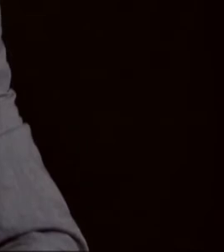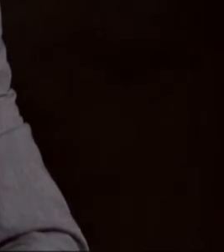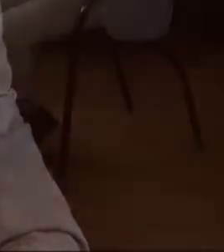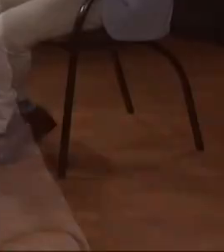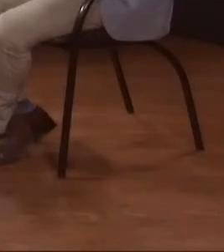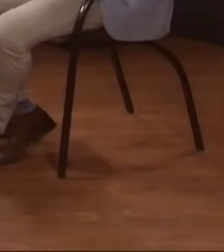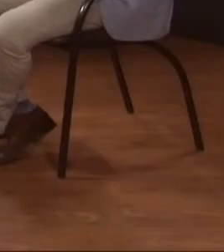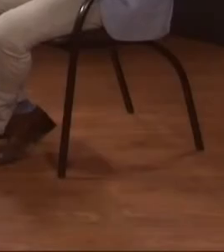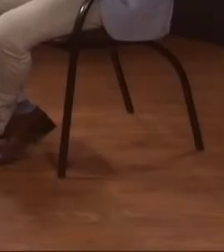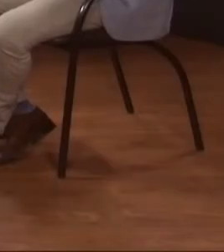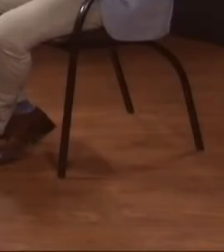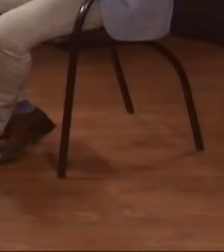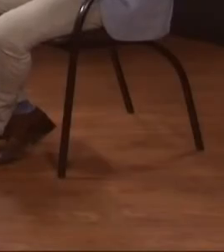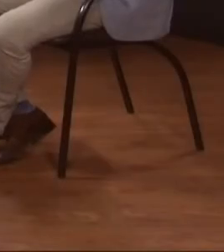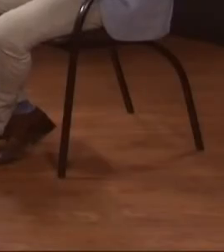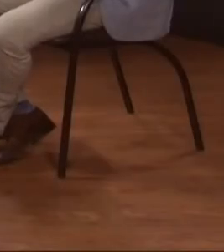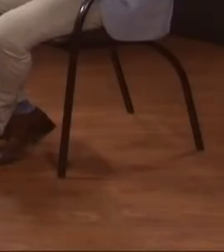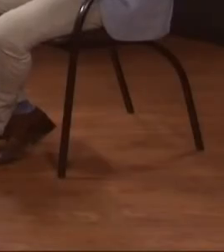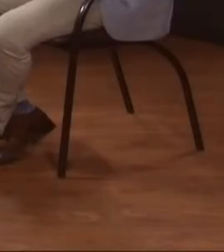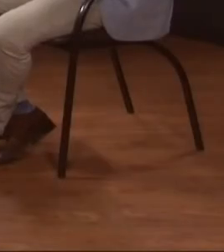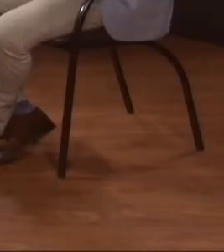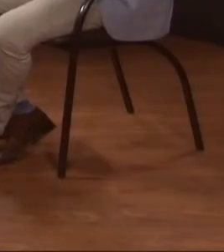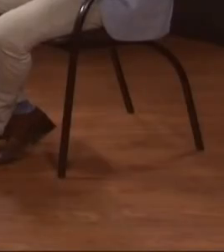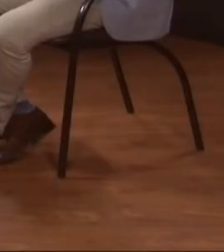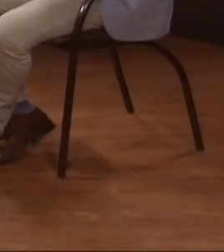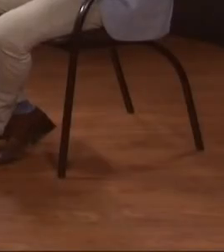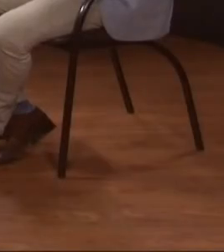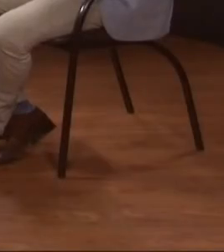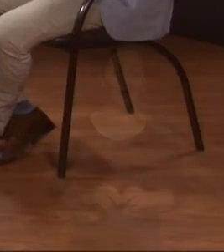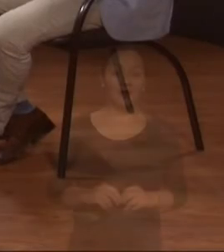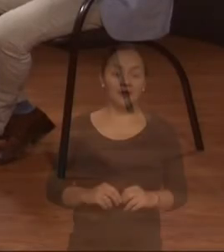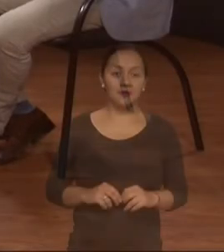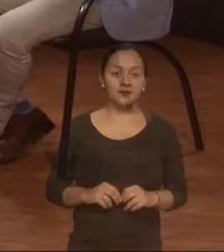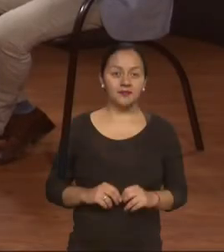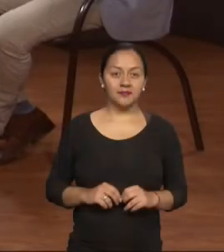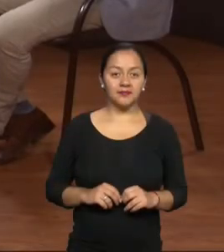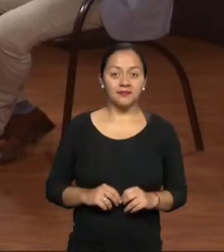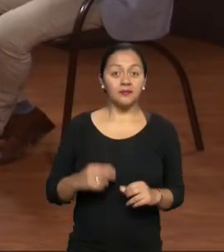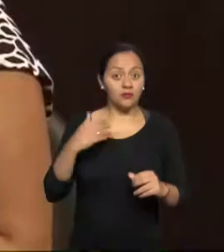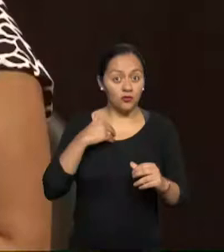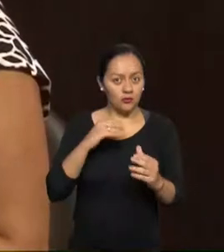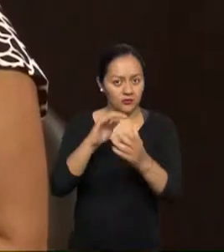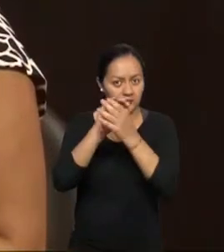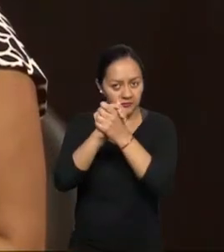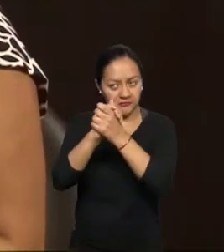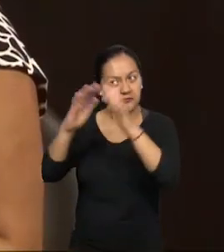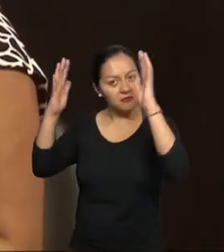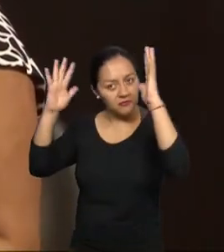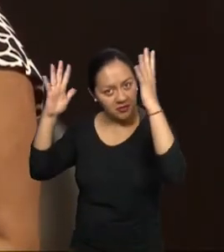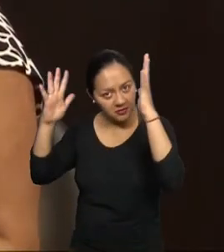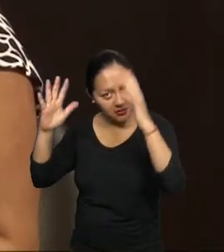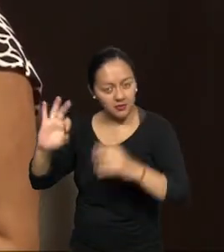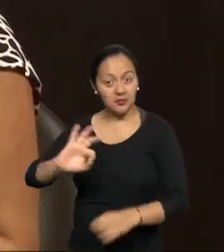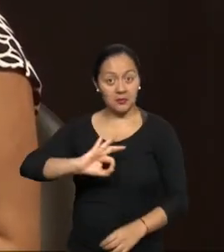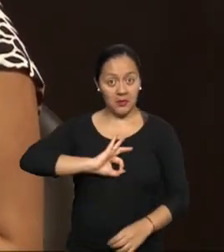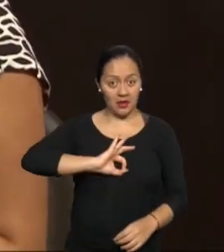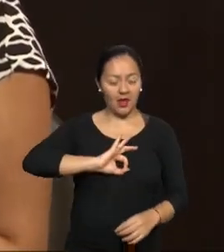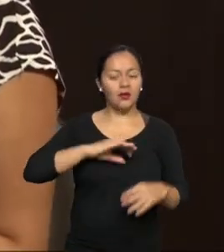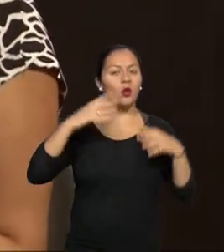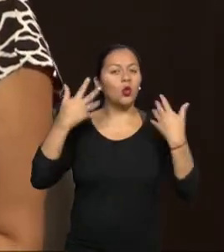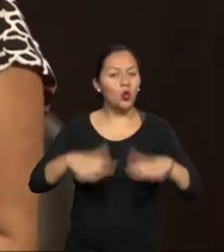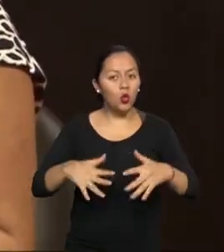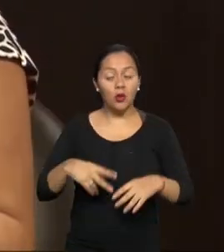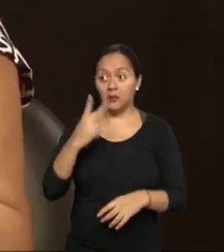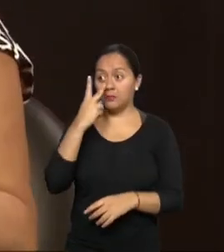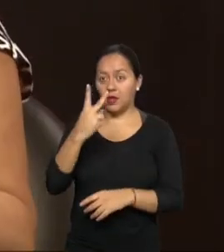nuestra bandera estuvo expuesta. Bueno, felicitando, además, por esa obtención de esa medalla. Realmente, ahí se refleja el resultado del